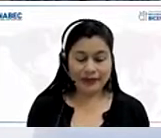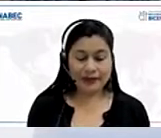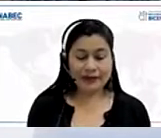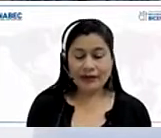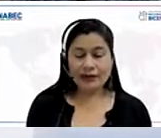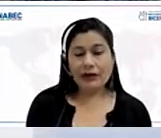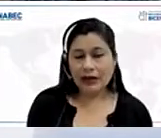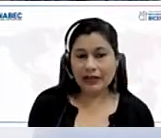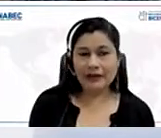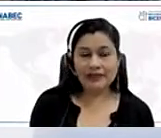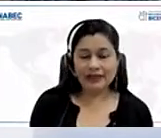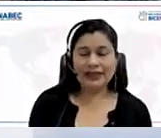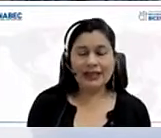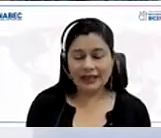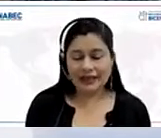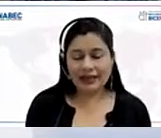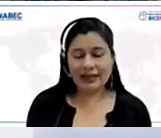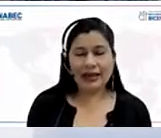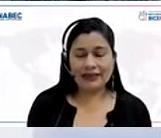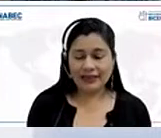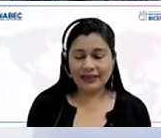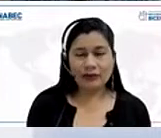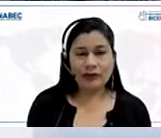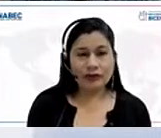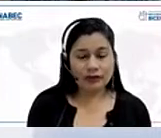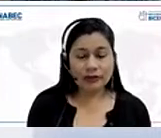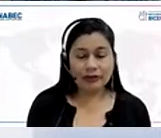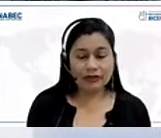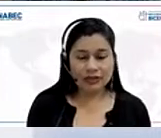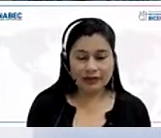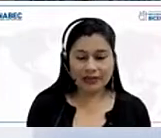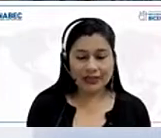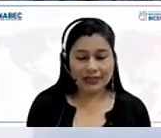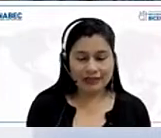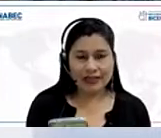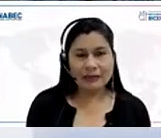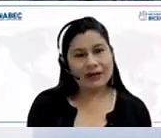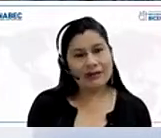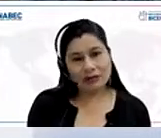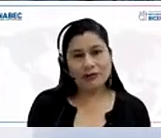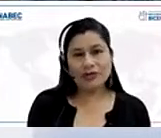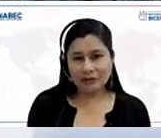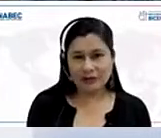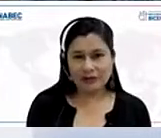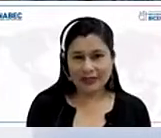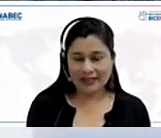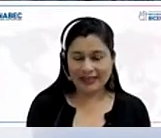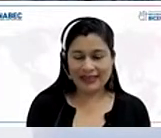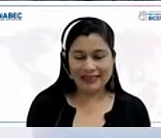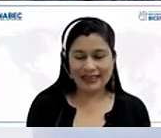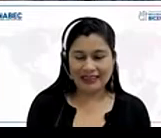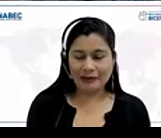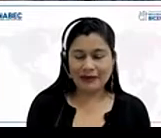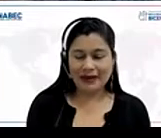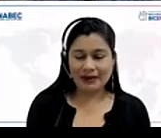¿sí? Además, hacer de su conocimiento que hay muchísima gente interesada porque vemos muchas preguntas que